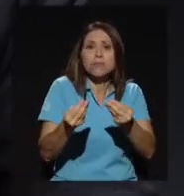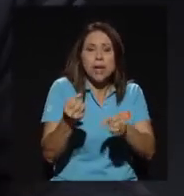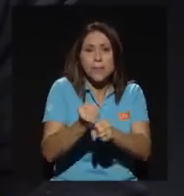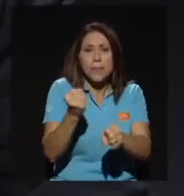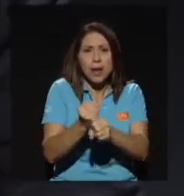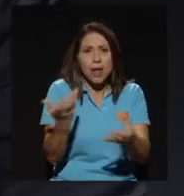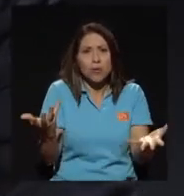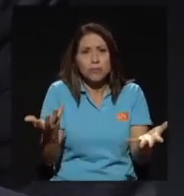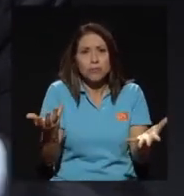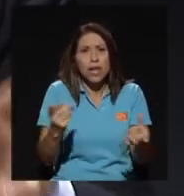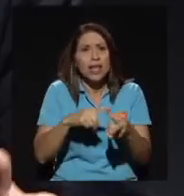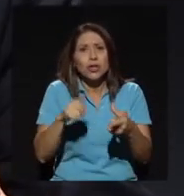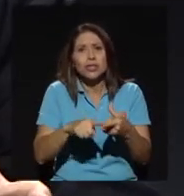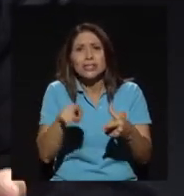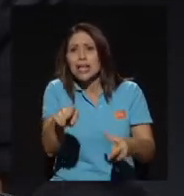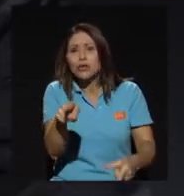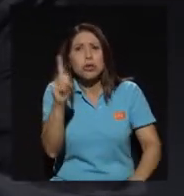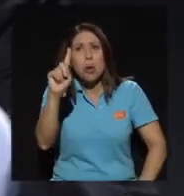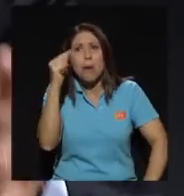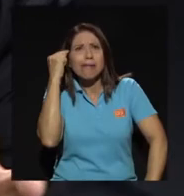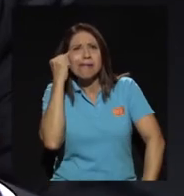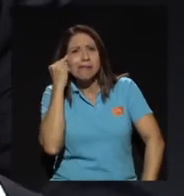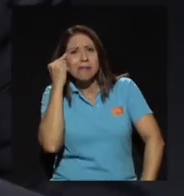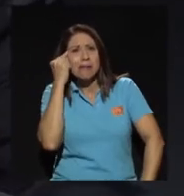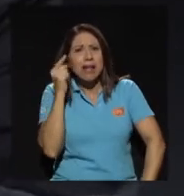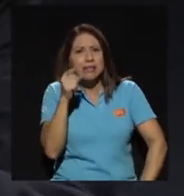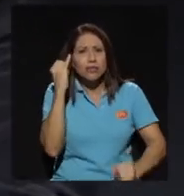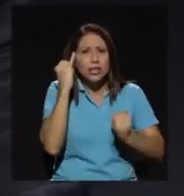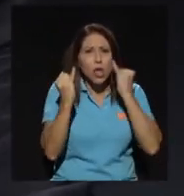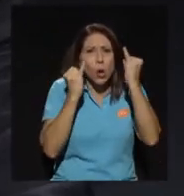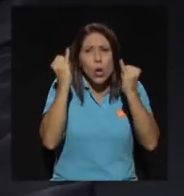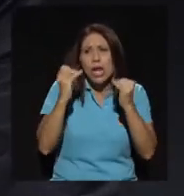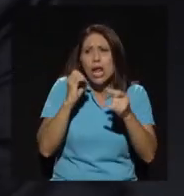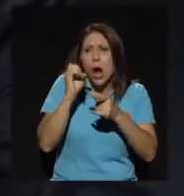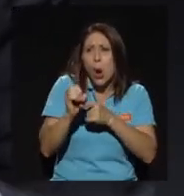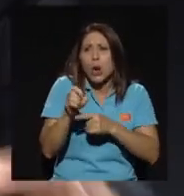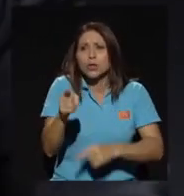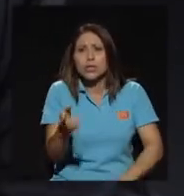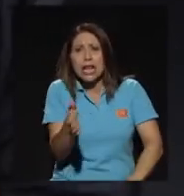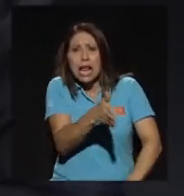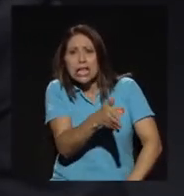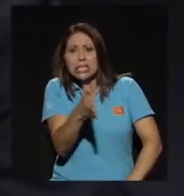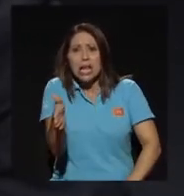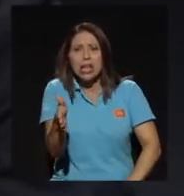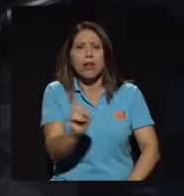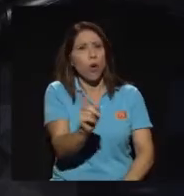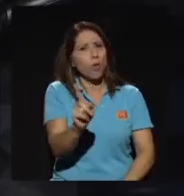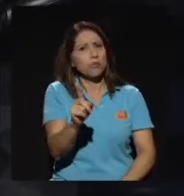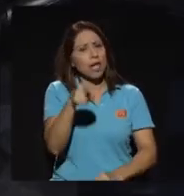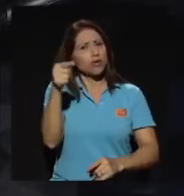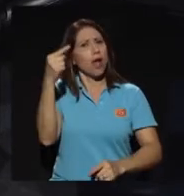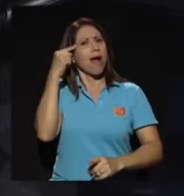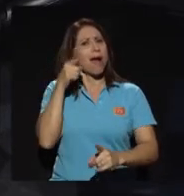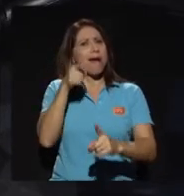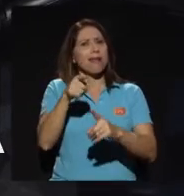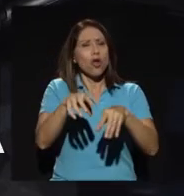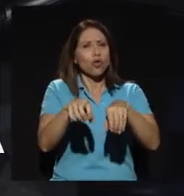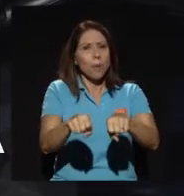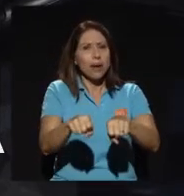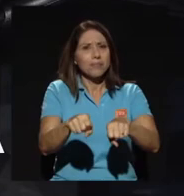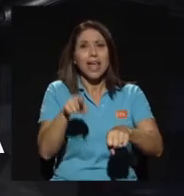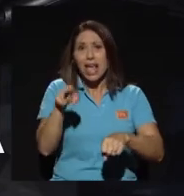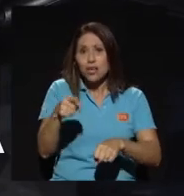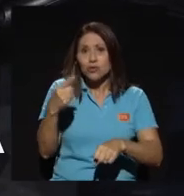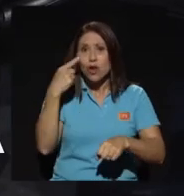mejor es esto no se ponen a pensar si esas ideología o que si es de izquierda o derecha no lo toman y el sostenerlo en singapur